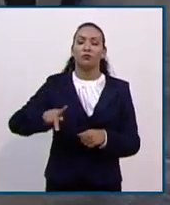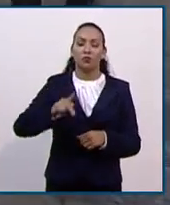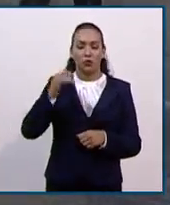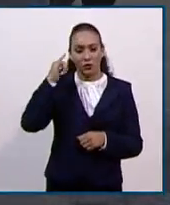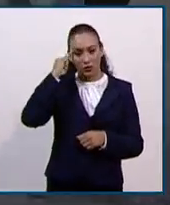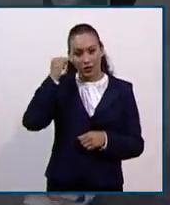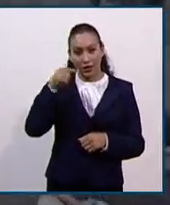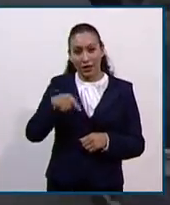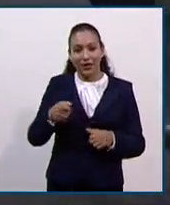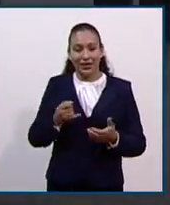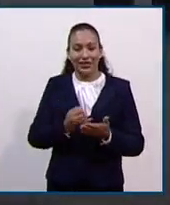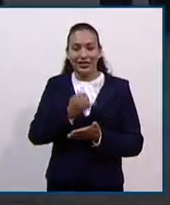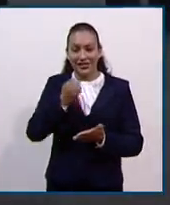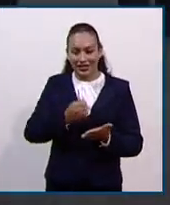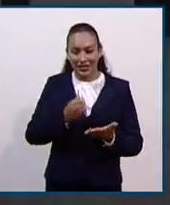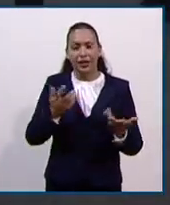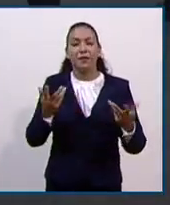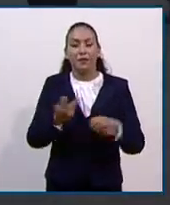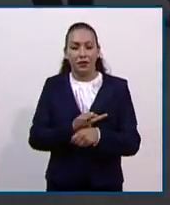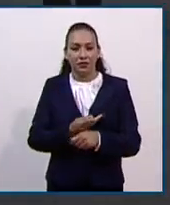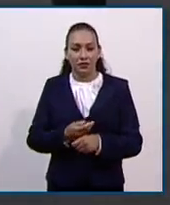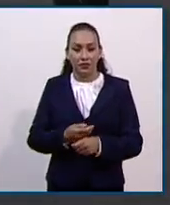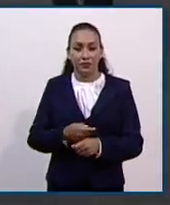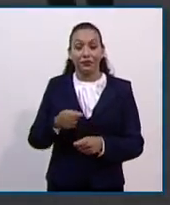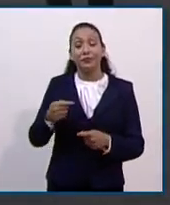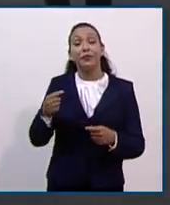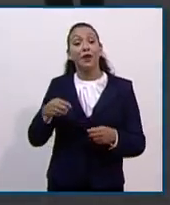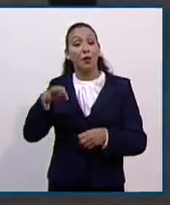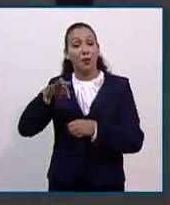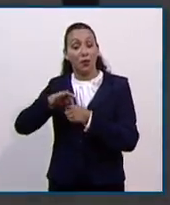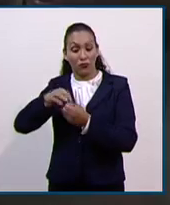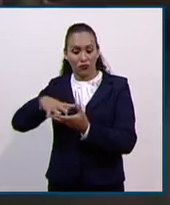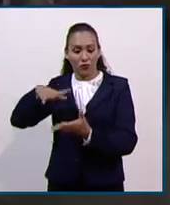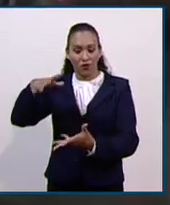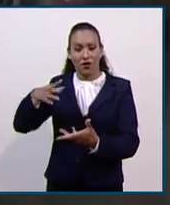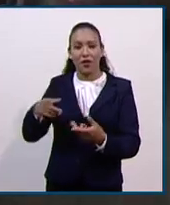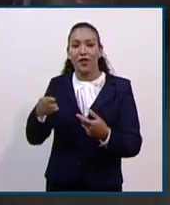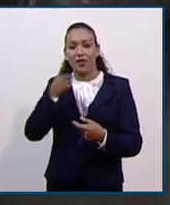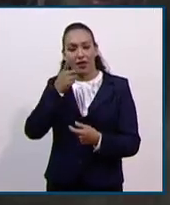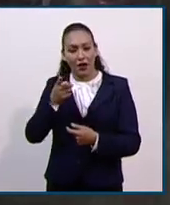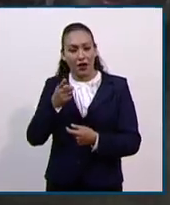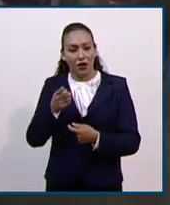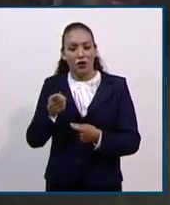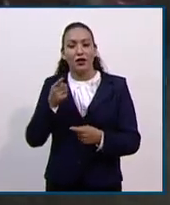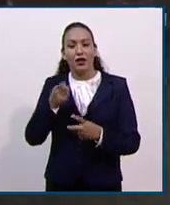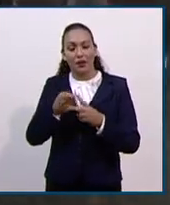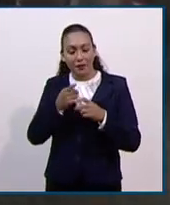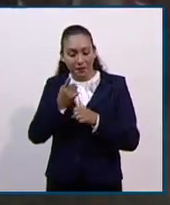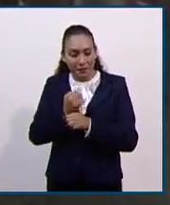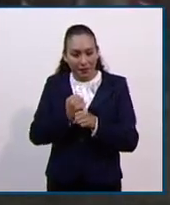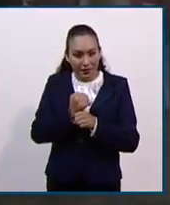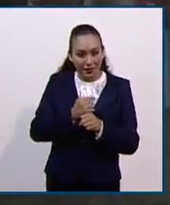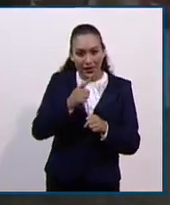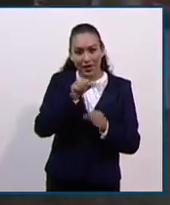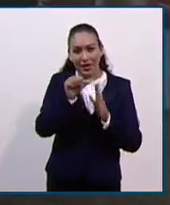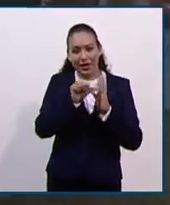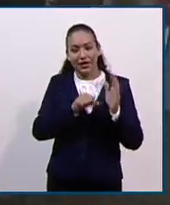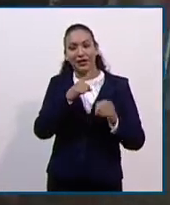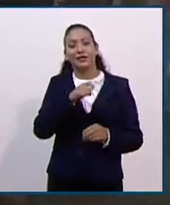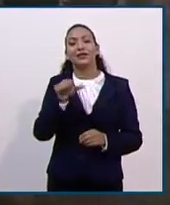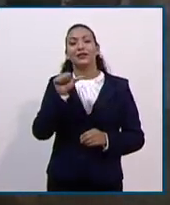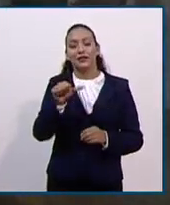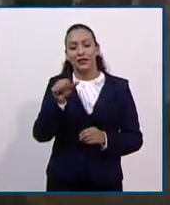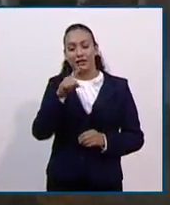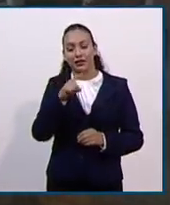esta sesión, por mayoría de votos, el Pleno determinó que entrará al estudio de fondo de los artículos 116,